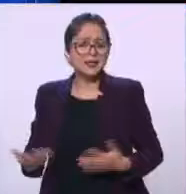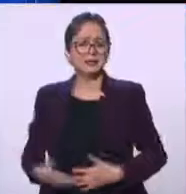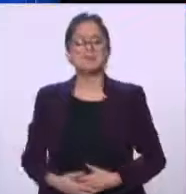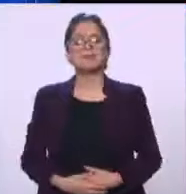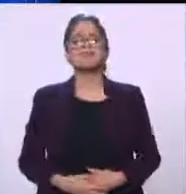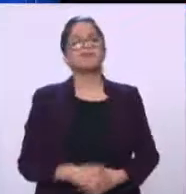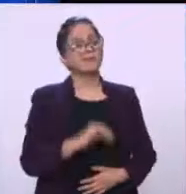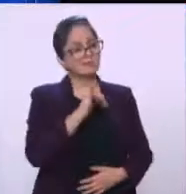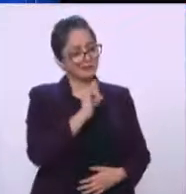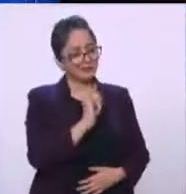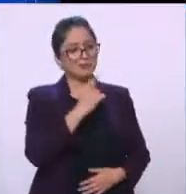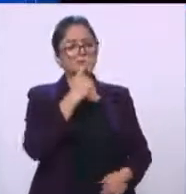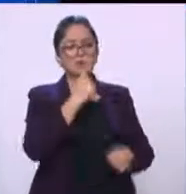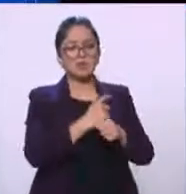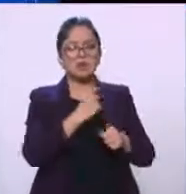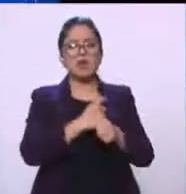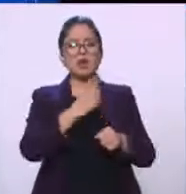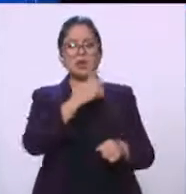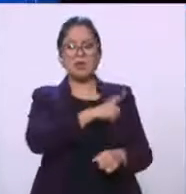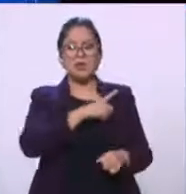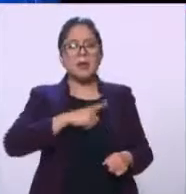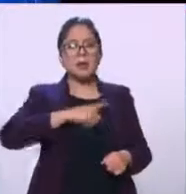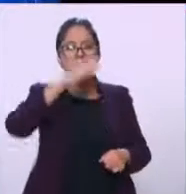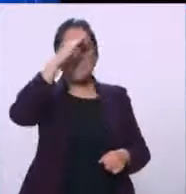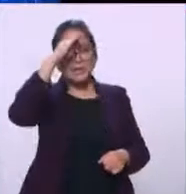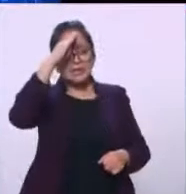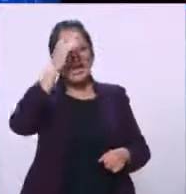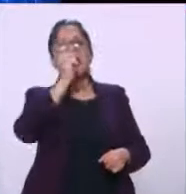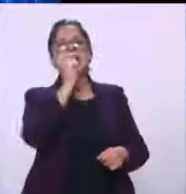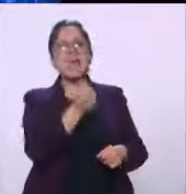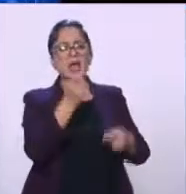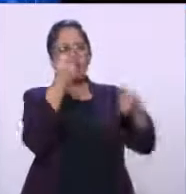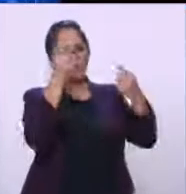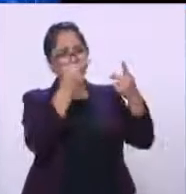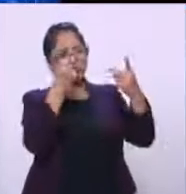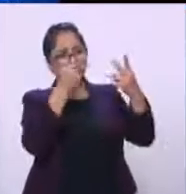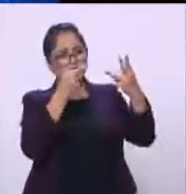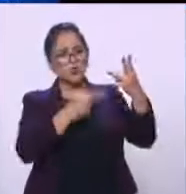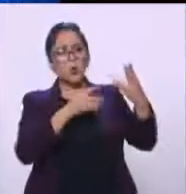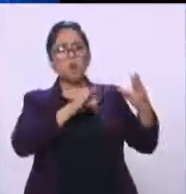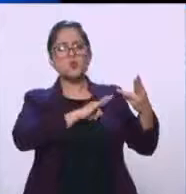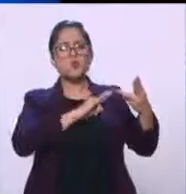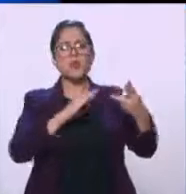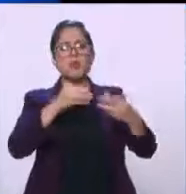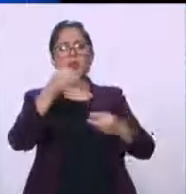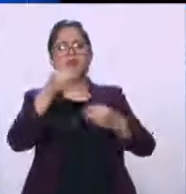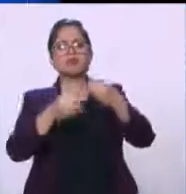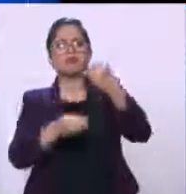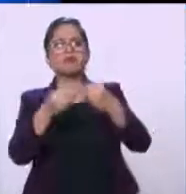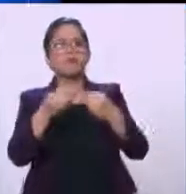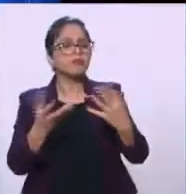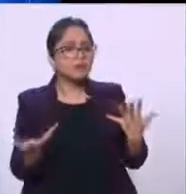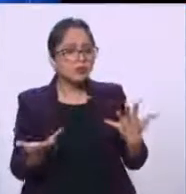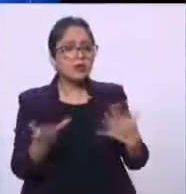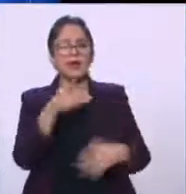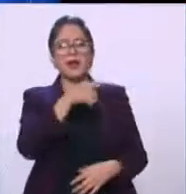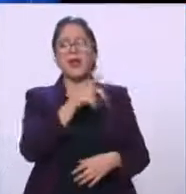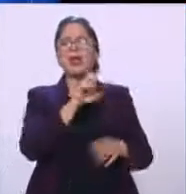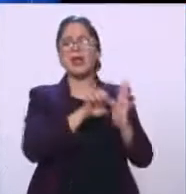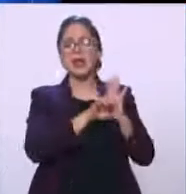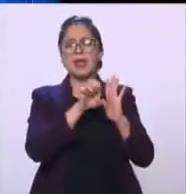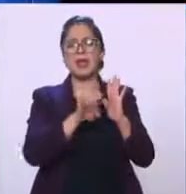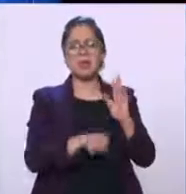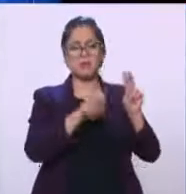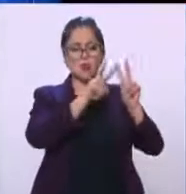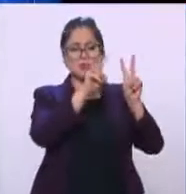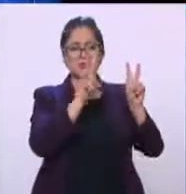qué puede ser juzgado y qué no. Prescribieron algunos de estos delitos. El tema de la